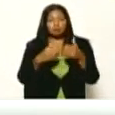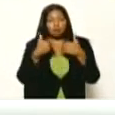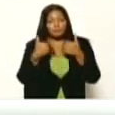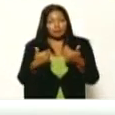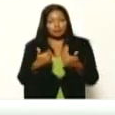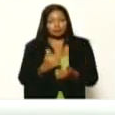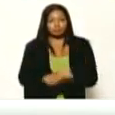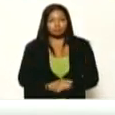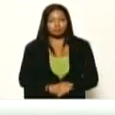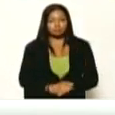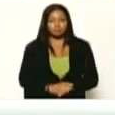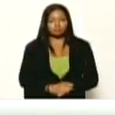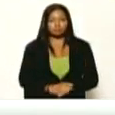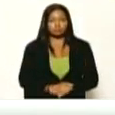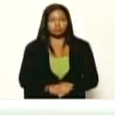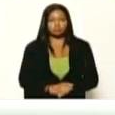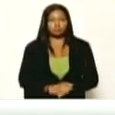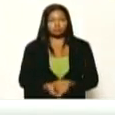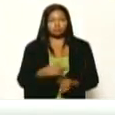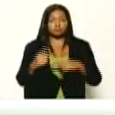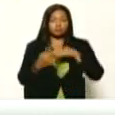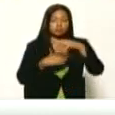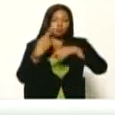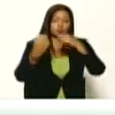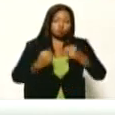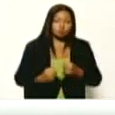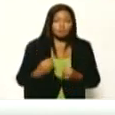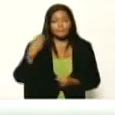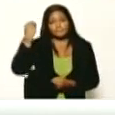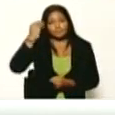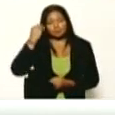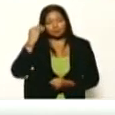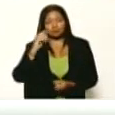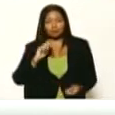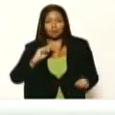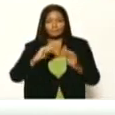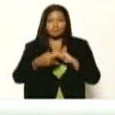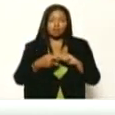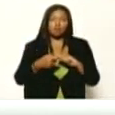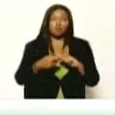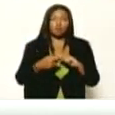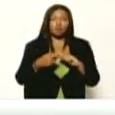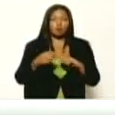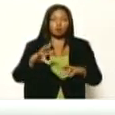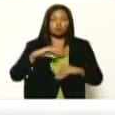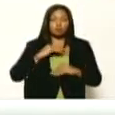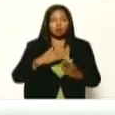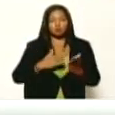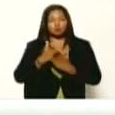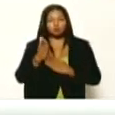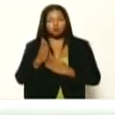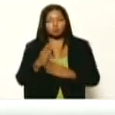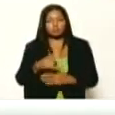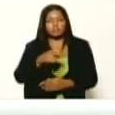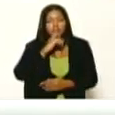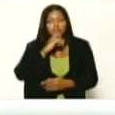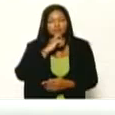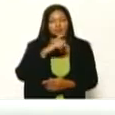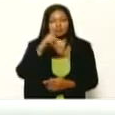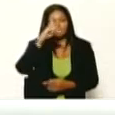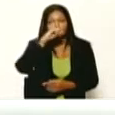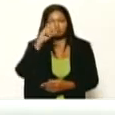bien. Pero la revolución había pensado que Aristóbulo asumiera la conducción de ese difícil